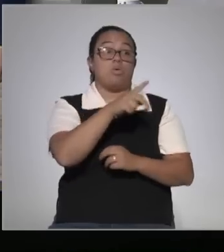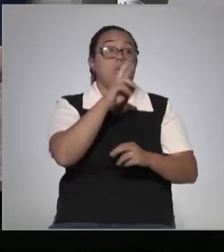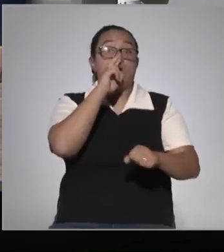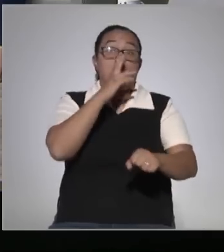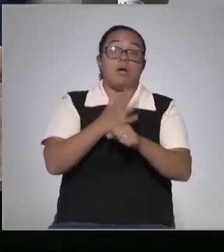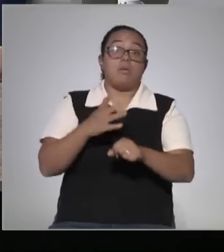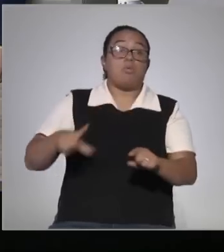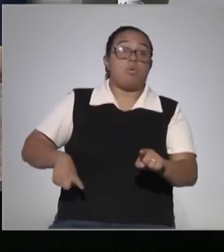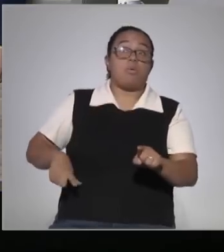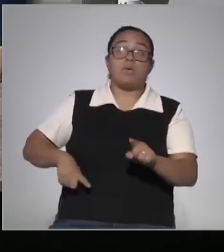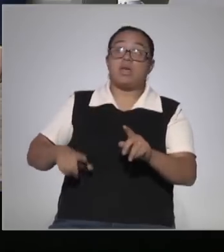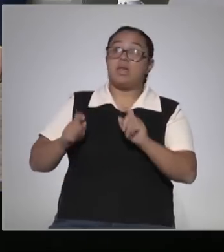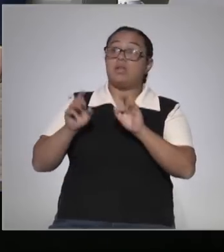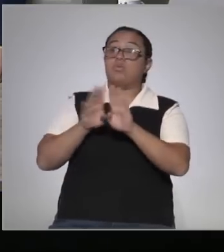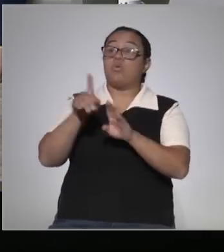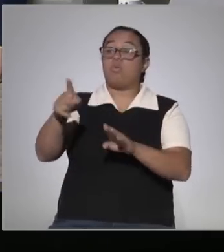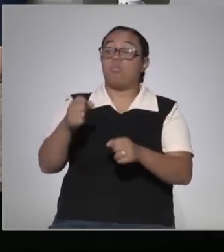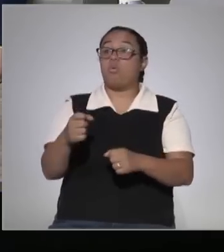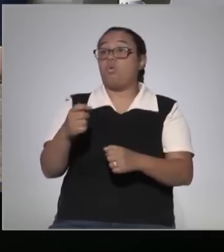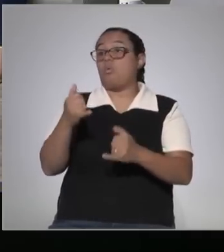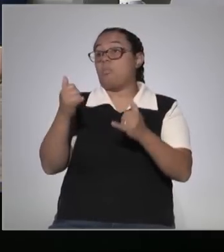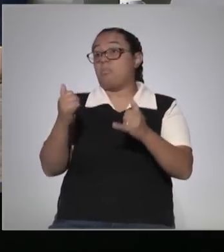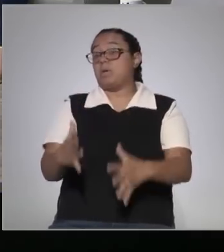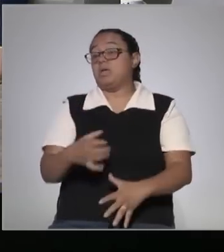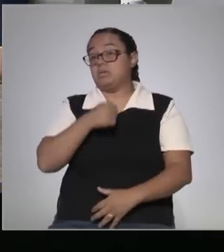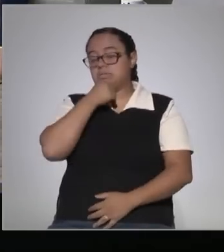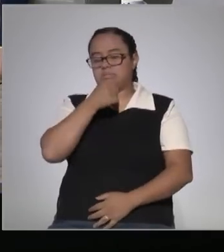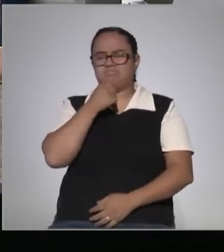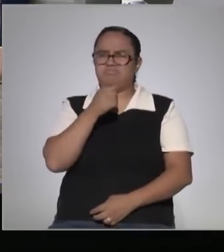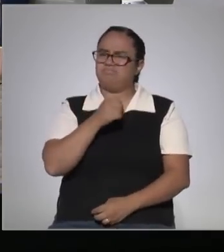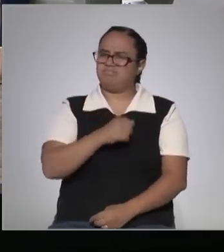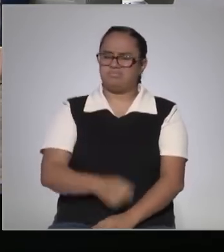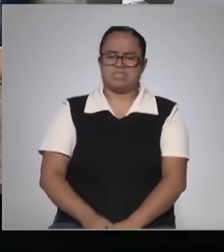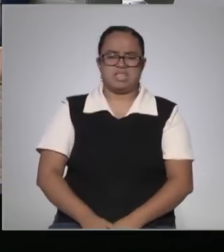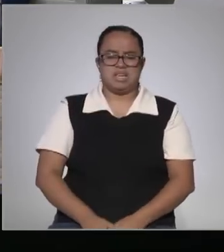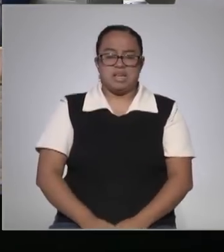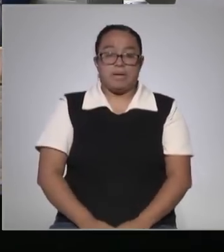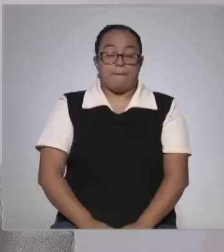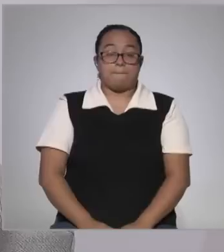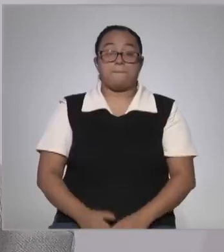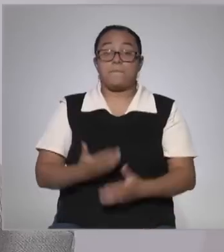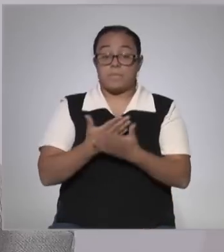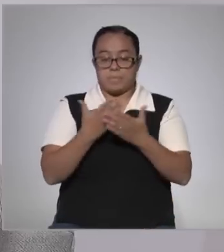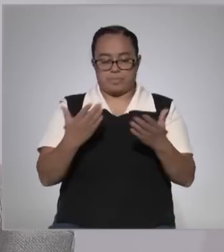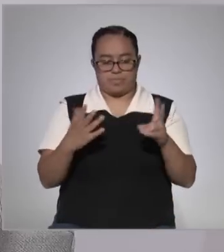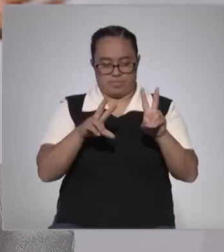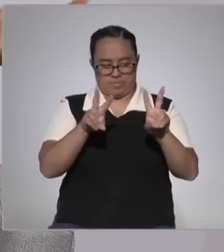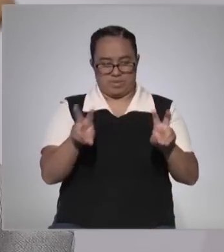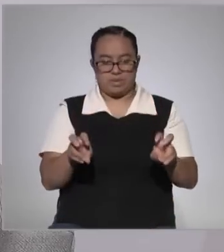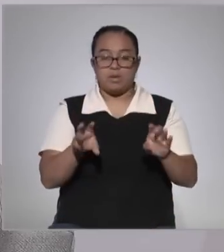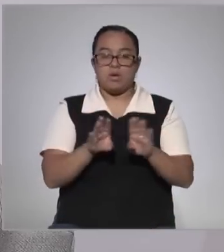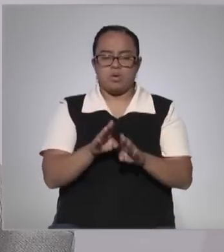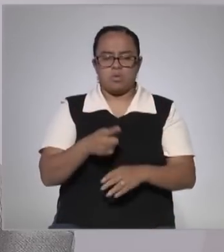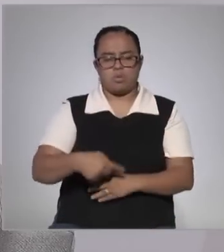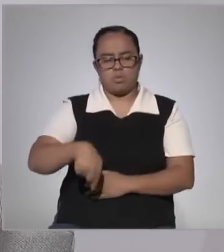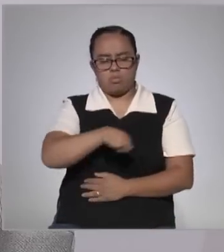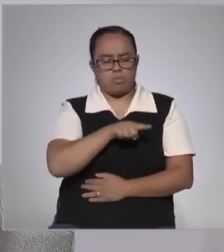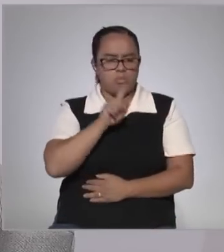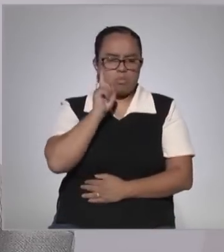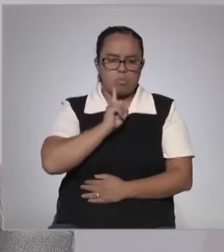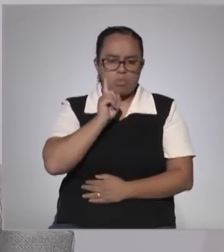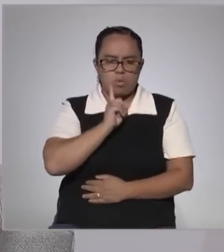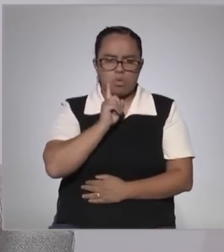se visibiliza el tema. Y hoy justamente viene el tema tanto de cómo ser mujer, cómo